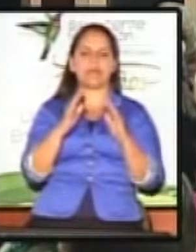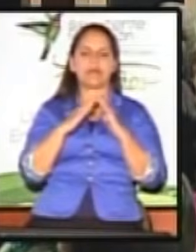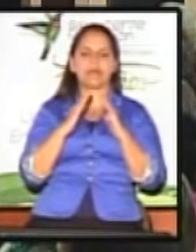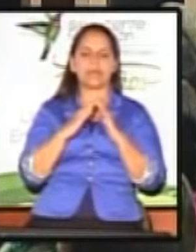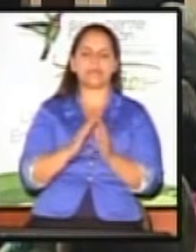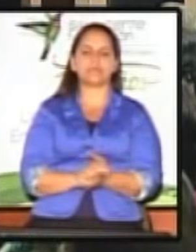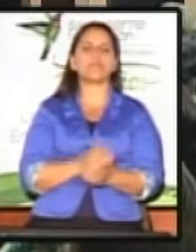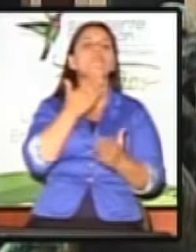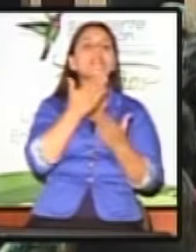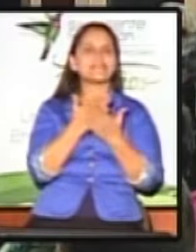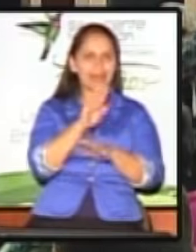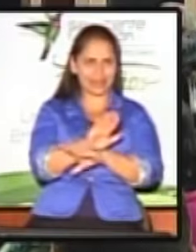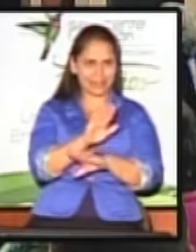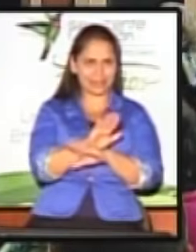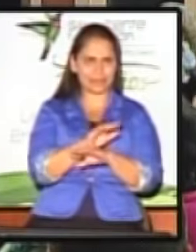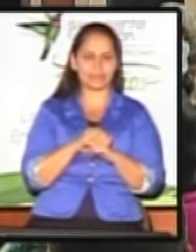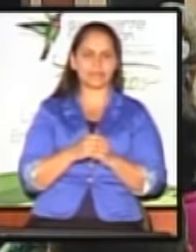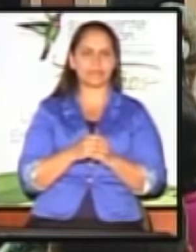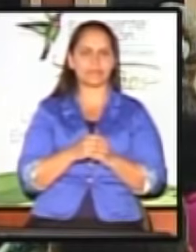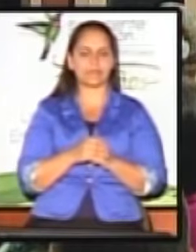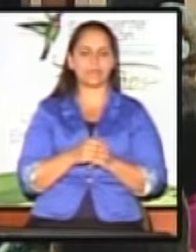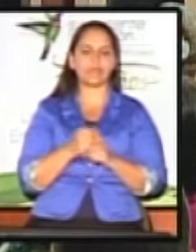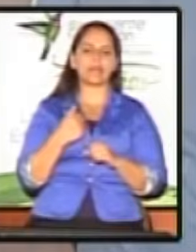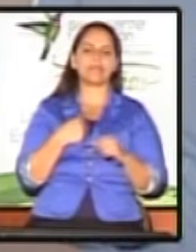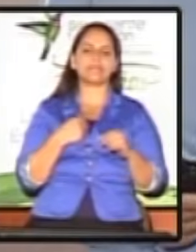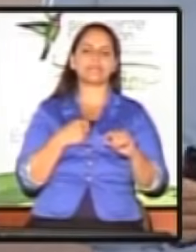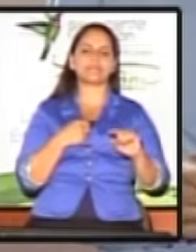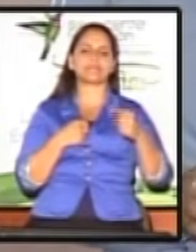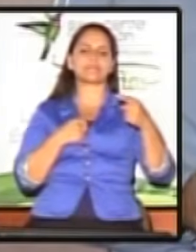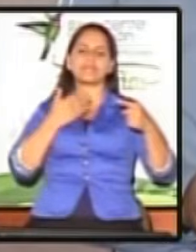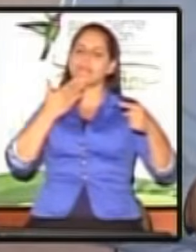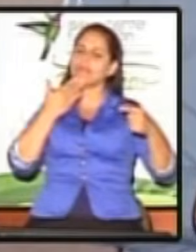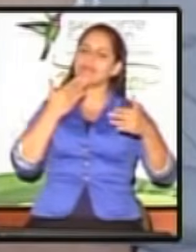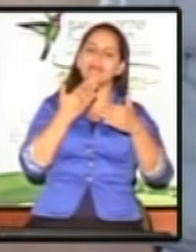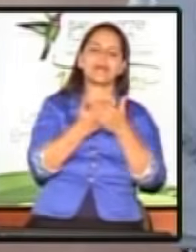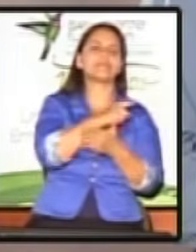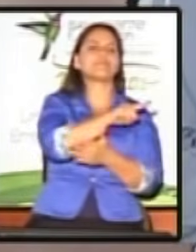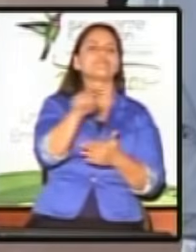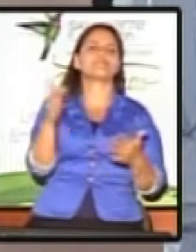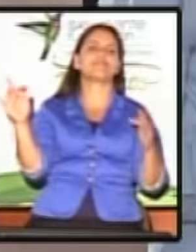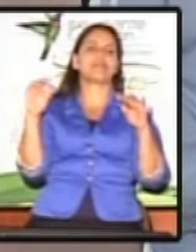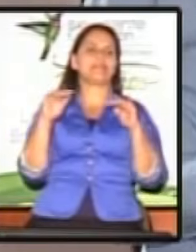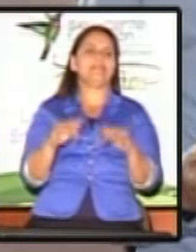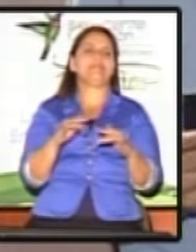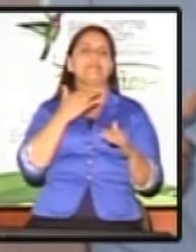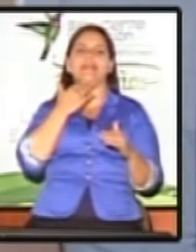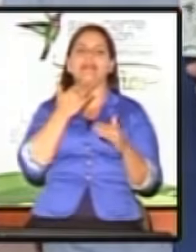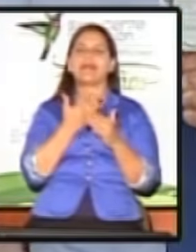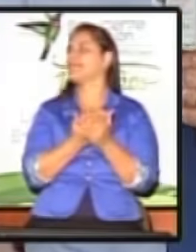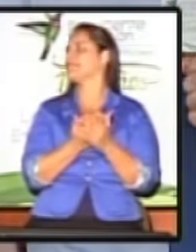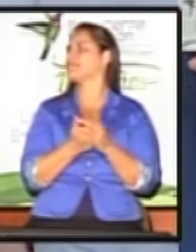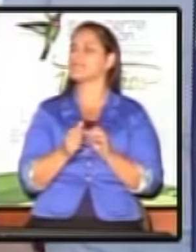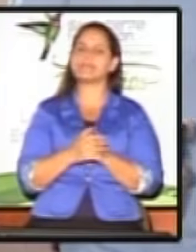Buenas tardes. Primero, agradecerles a ustedes por la presencia. El cuidar